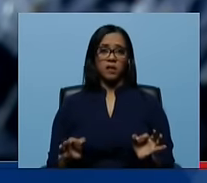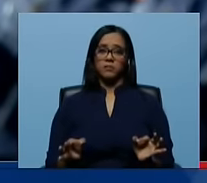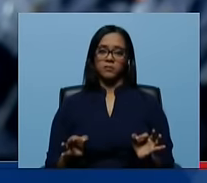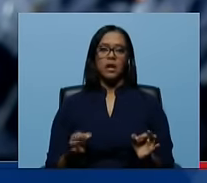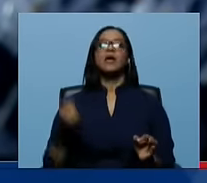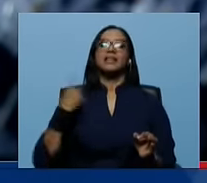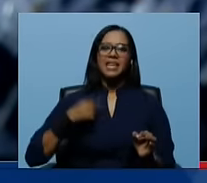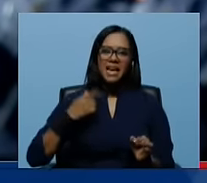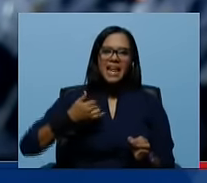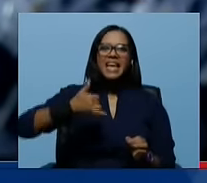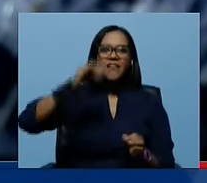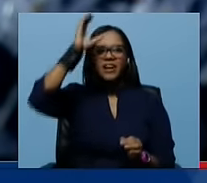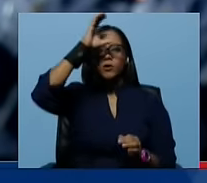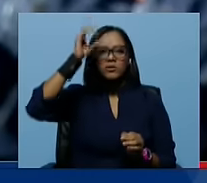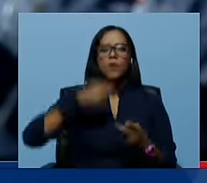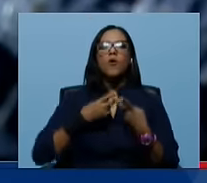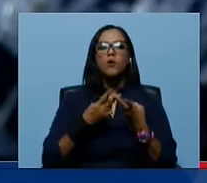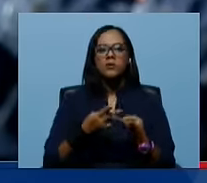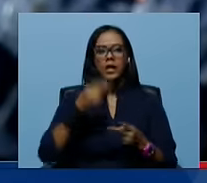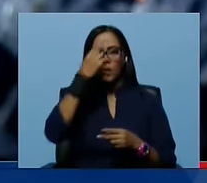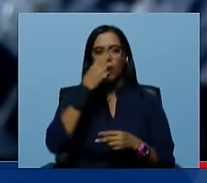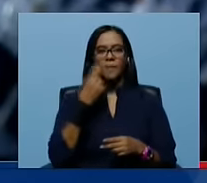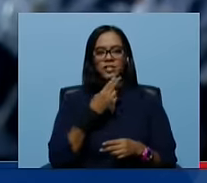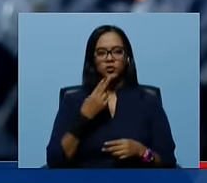Tiene que haber conciencia, voluntad y compromiso.